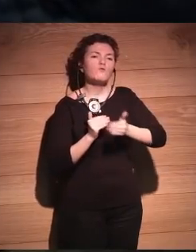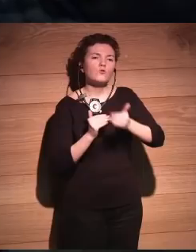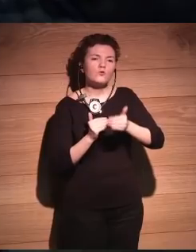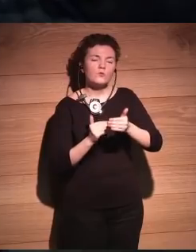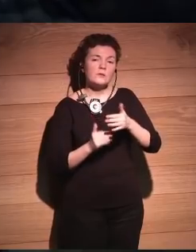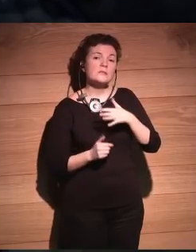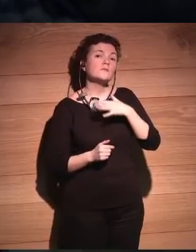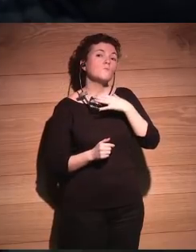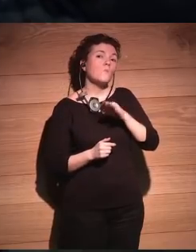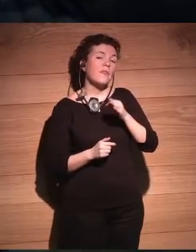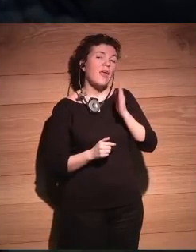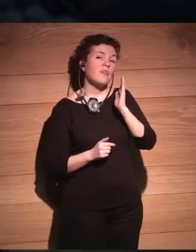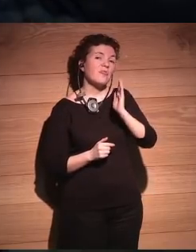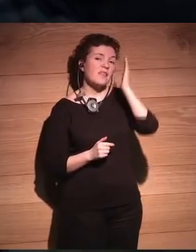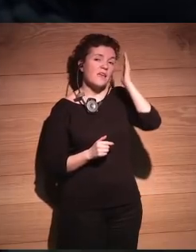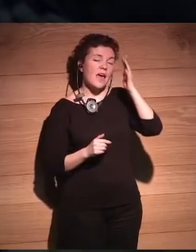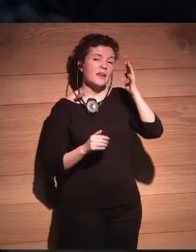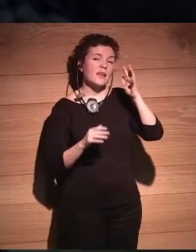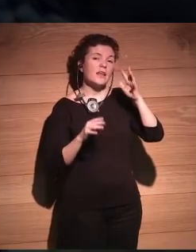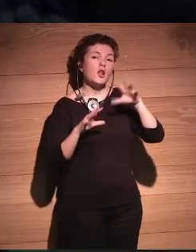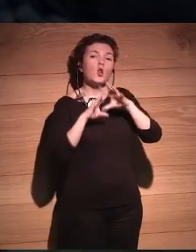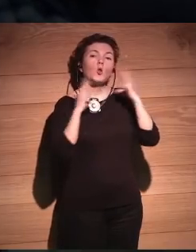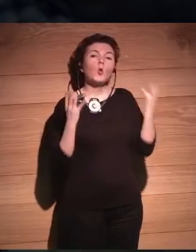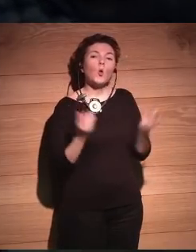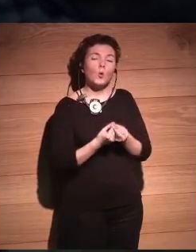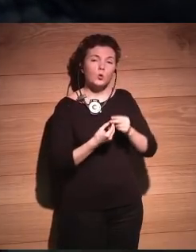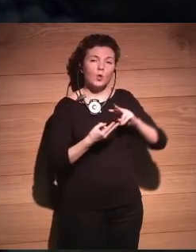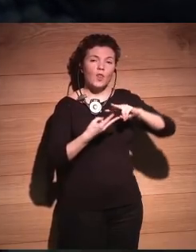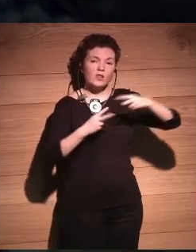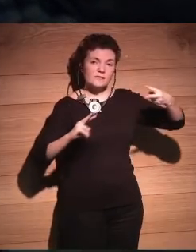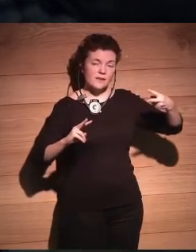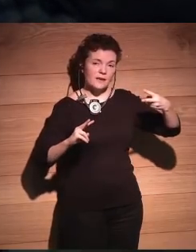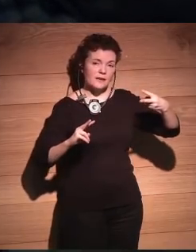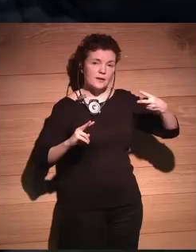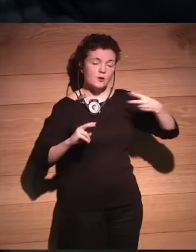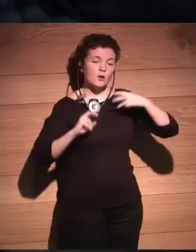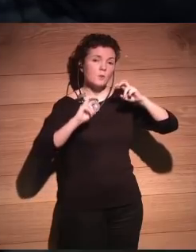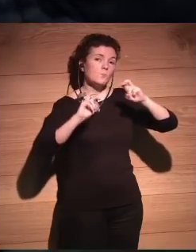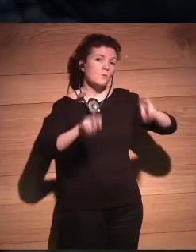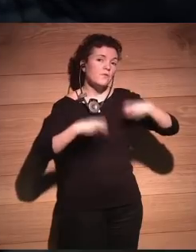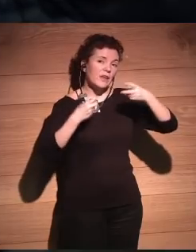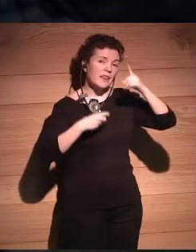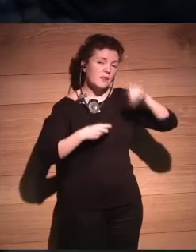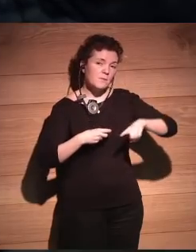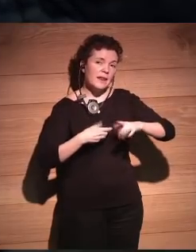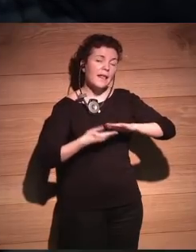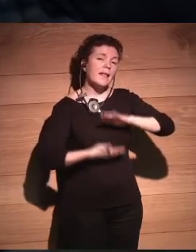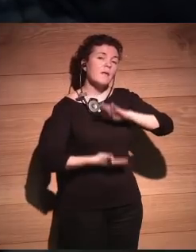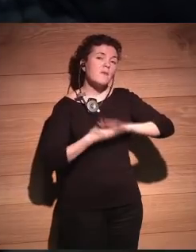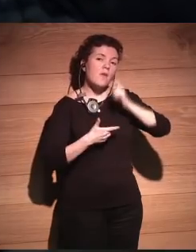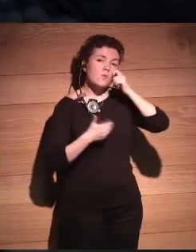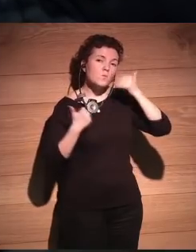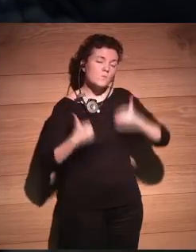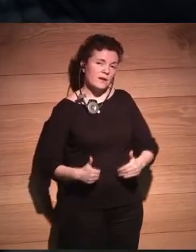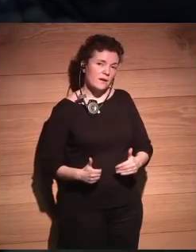Se puede dañar el conjunto de los genes, modificar también la capacidad